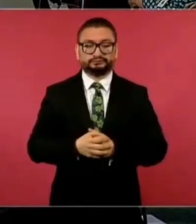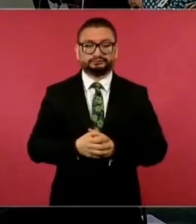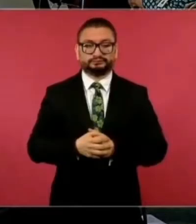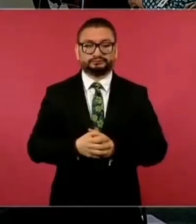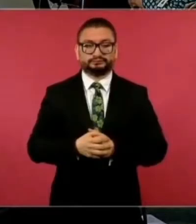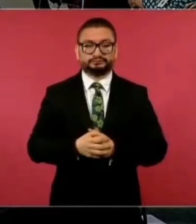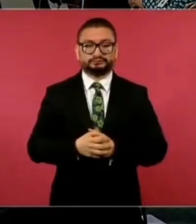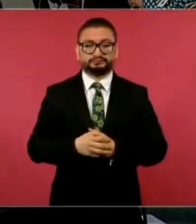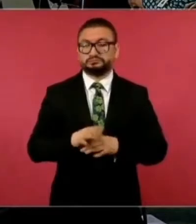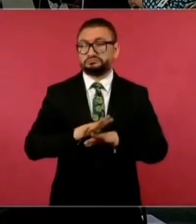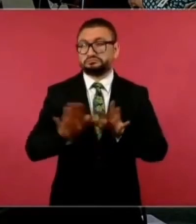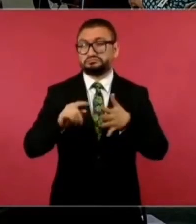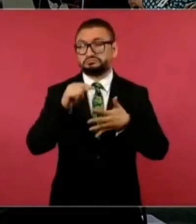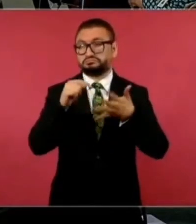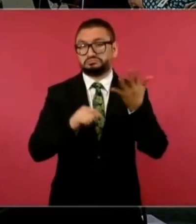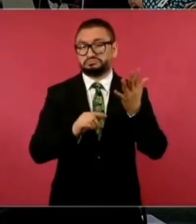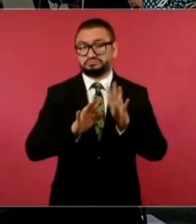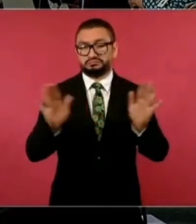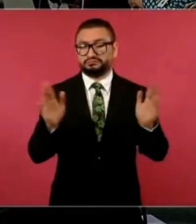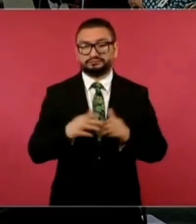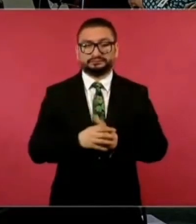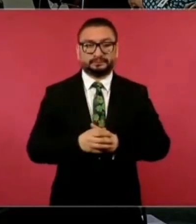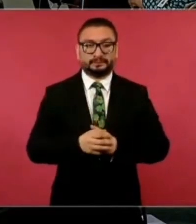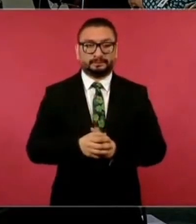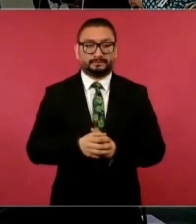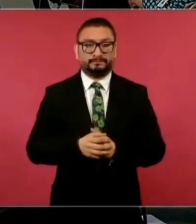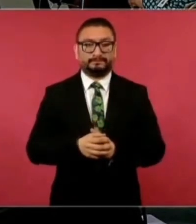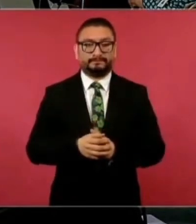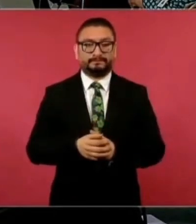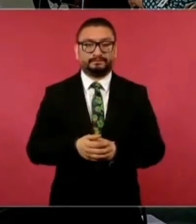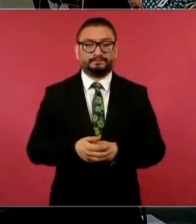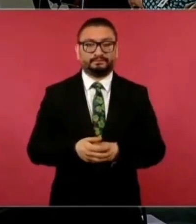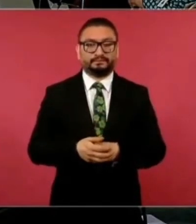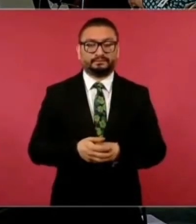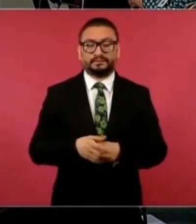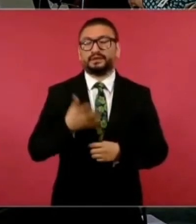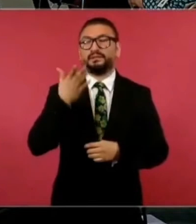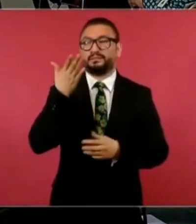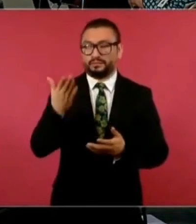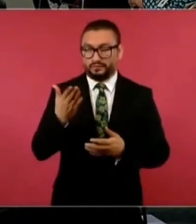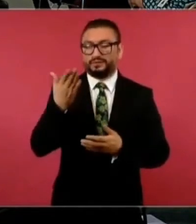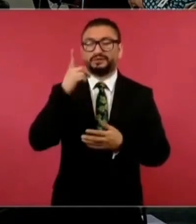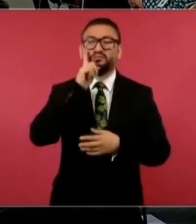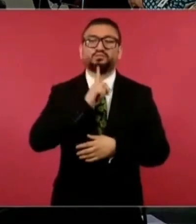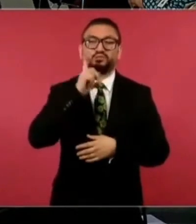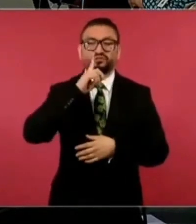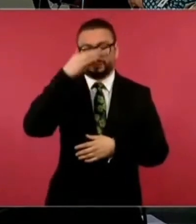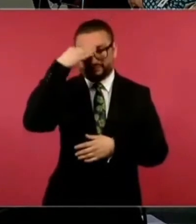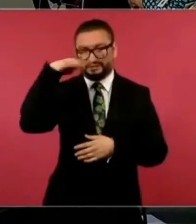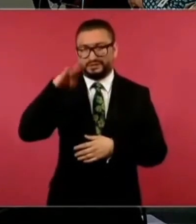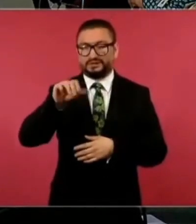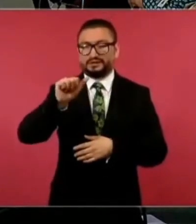Ya, ahí. Entonces, la señora Anabel